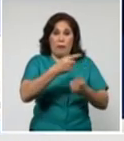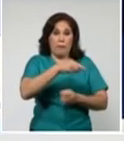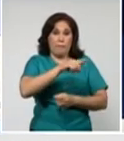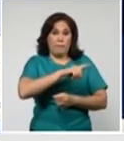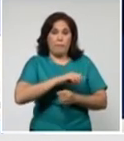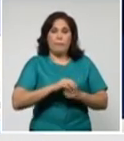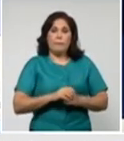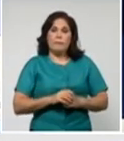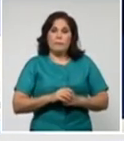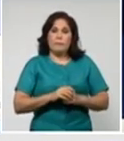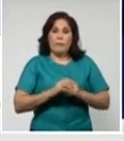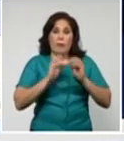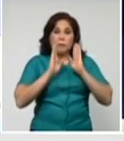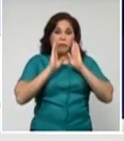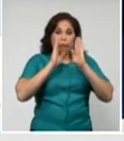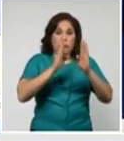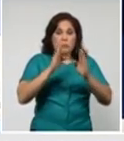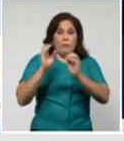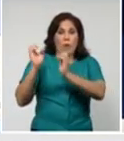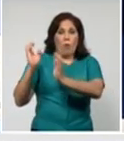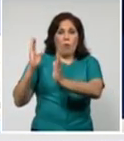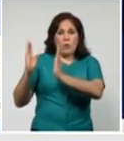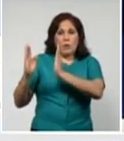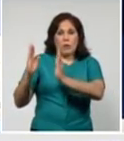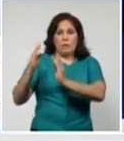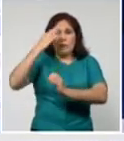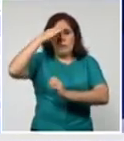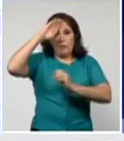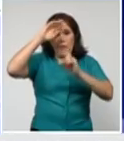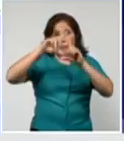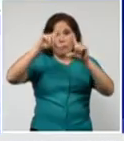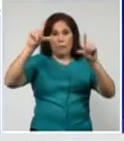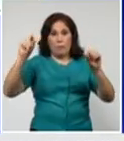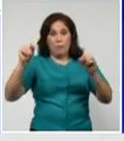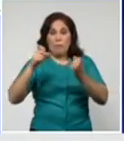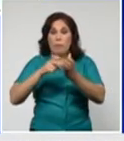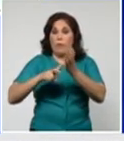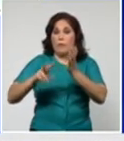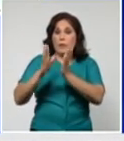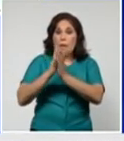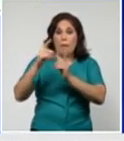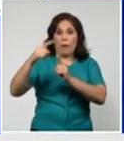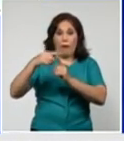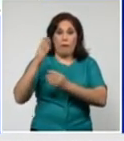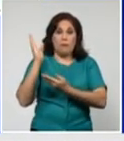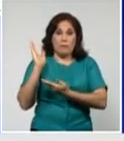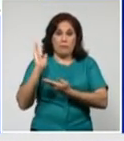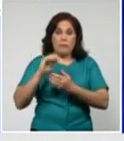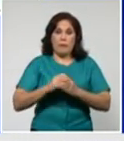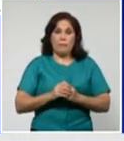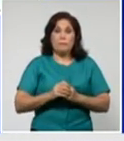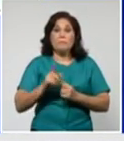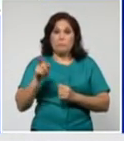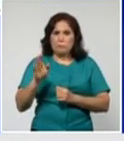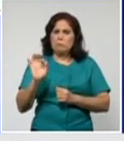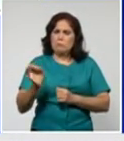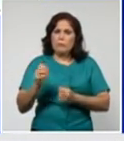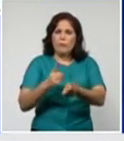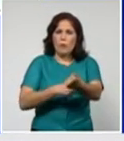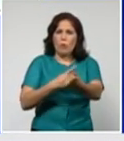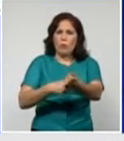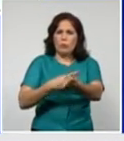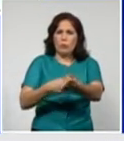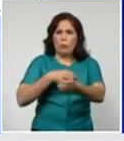se concentra en Occidente. Ahí tenemos la provincia de Matanza, en la cual, como también